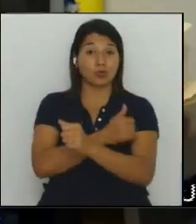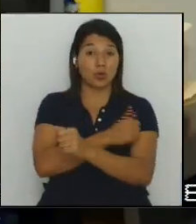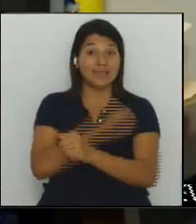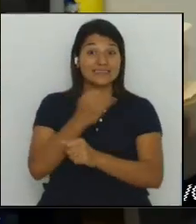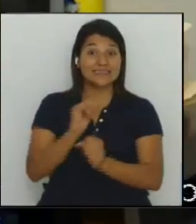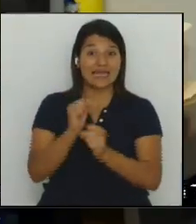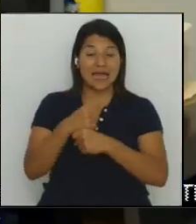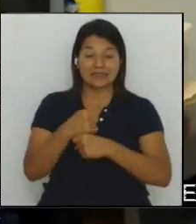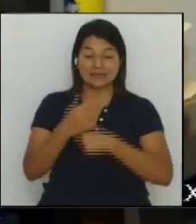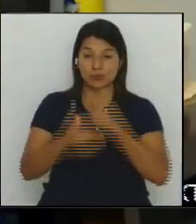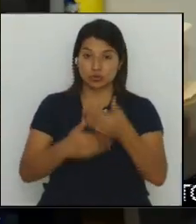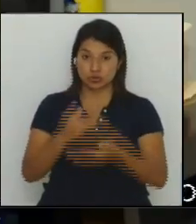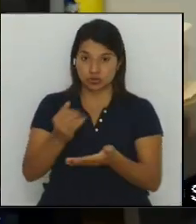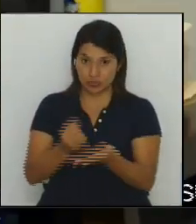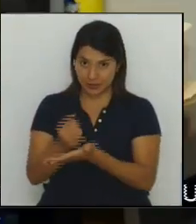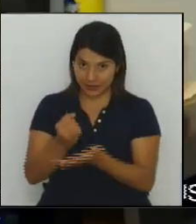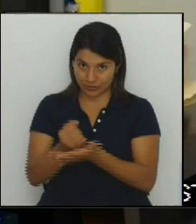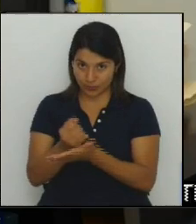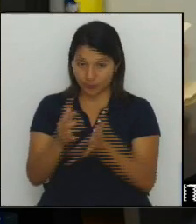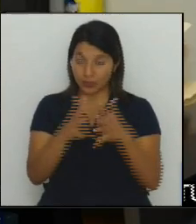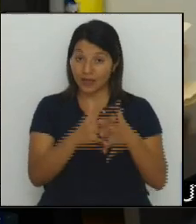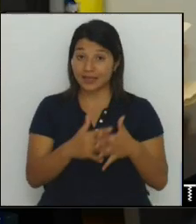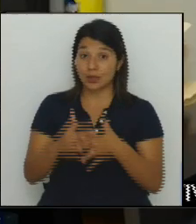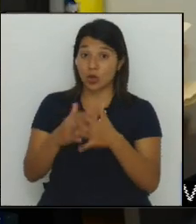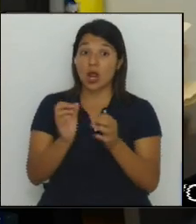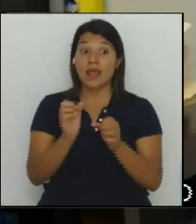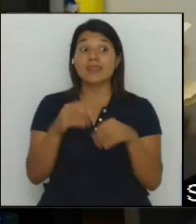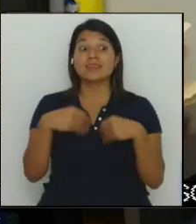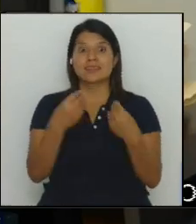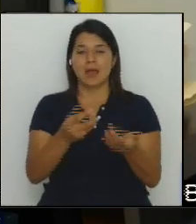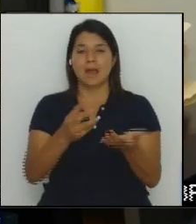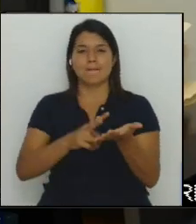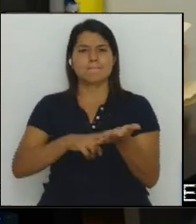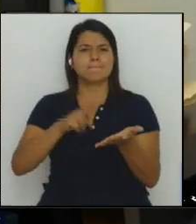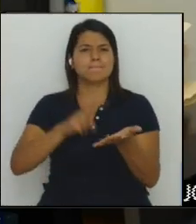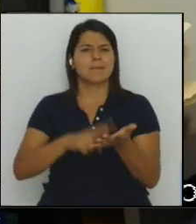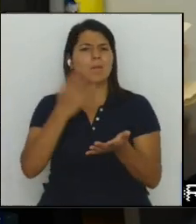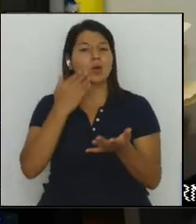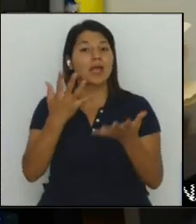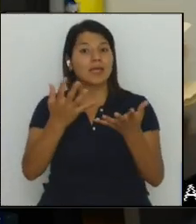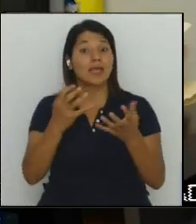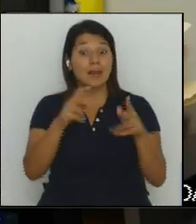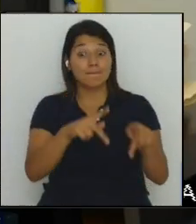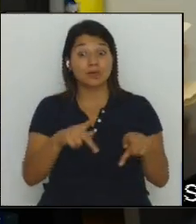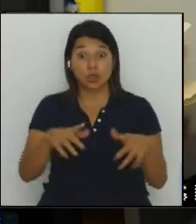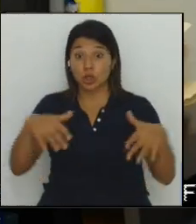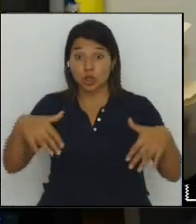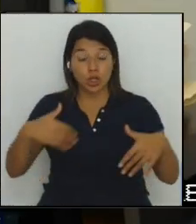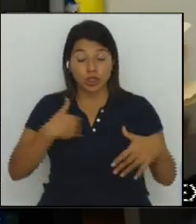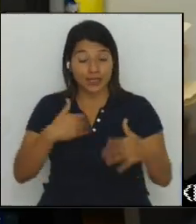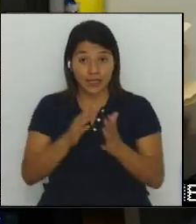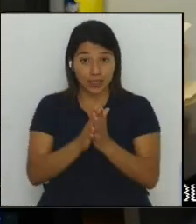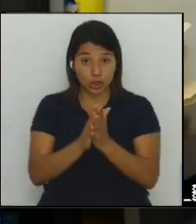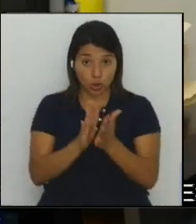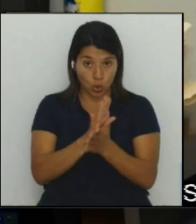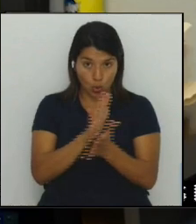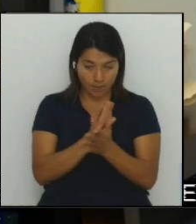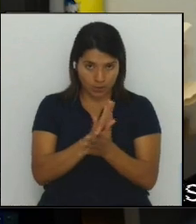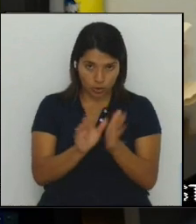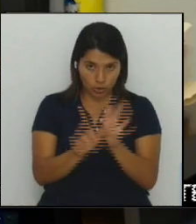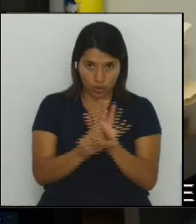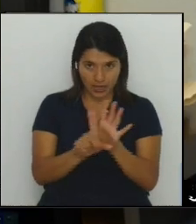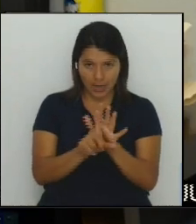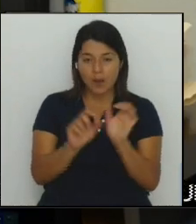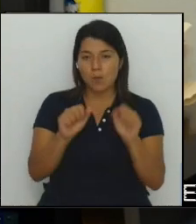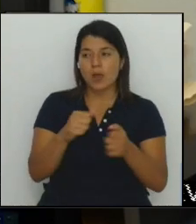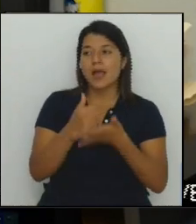Estados Unidos creó esta visa porque quiere que las personas indocumentadas que son víctimas de delitos ayuden a las fuerzas del orden público a resolver esos